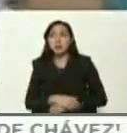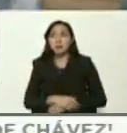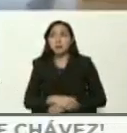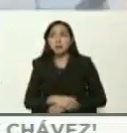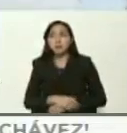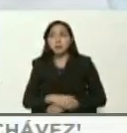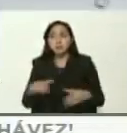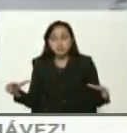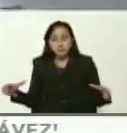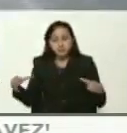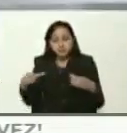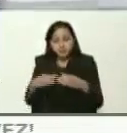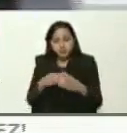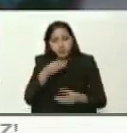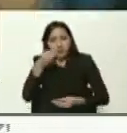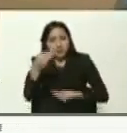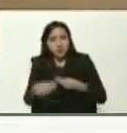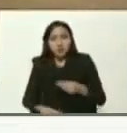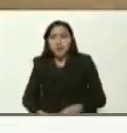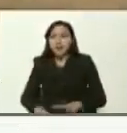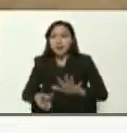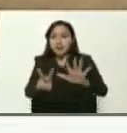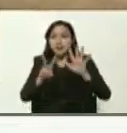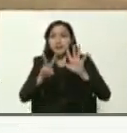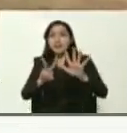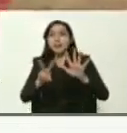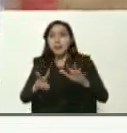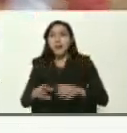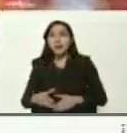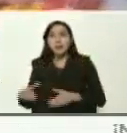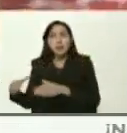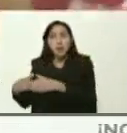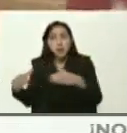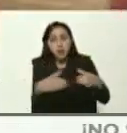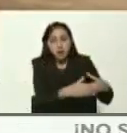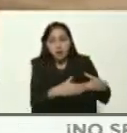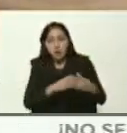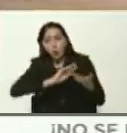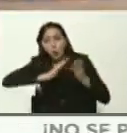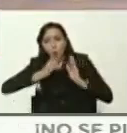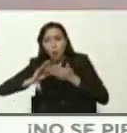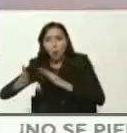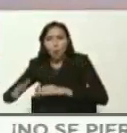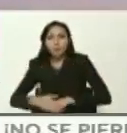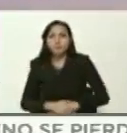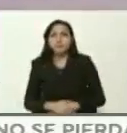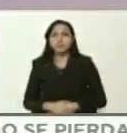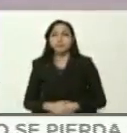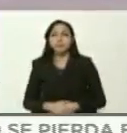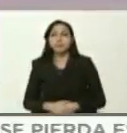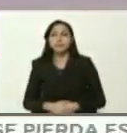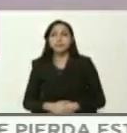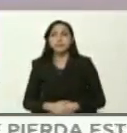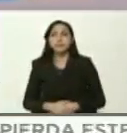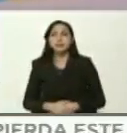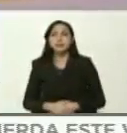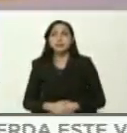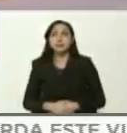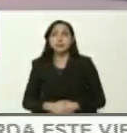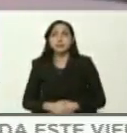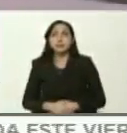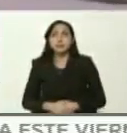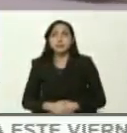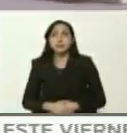de misiones la contemplan 7 consejos comunales, los cuales están conformados